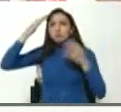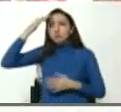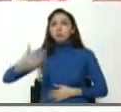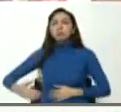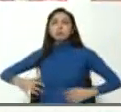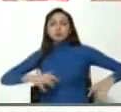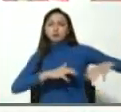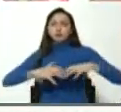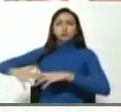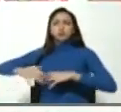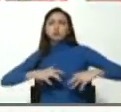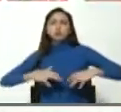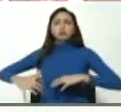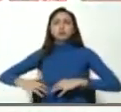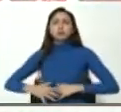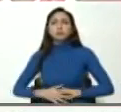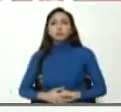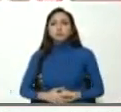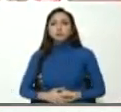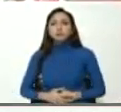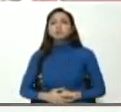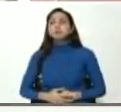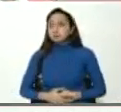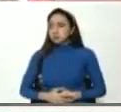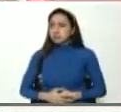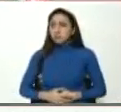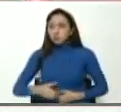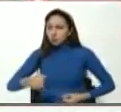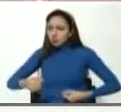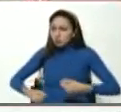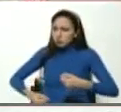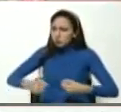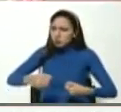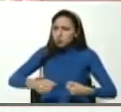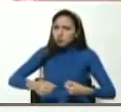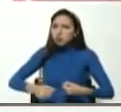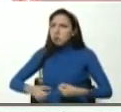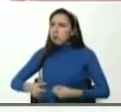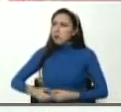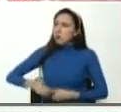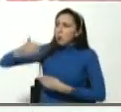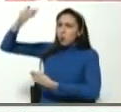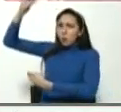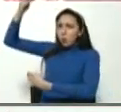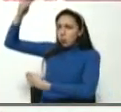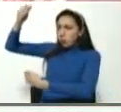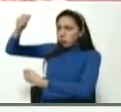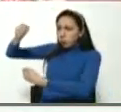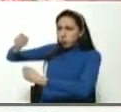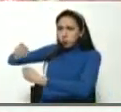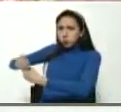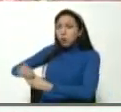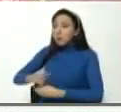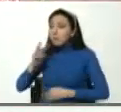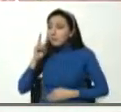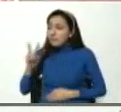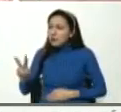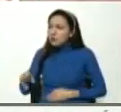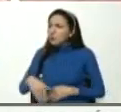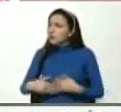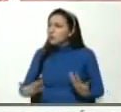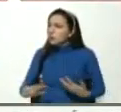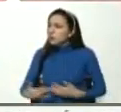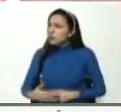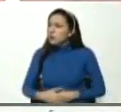sobre su cabeza acercamos el carro bajamos el vidrio discretamente y escuchamos